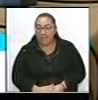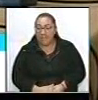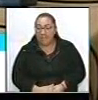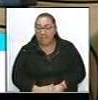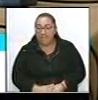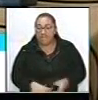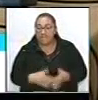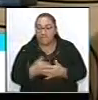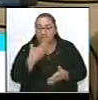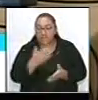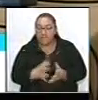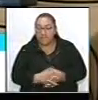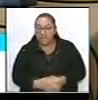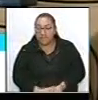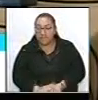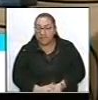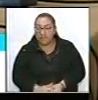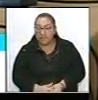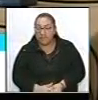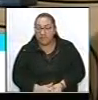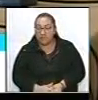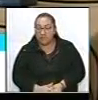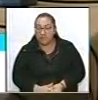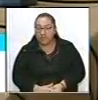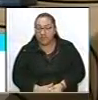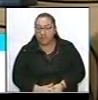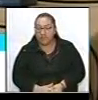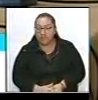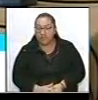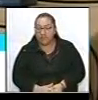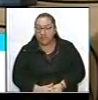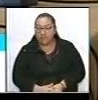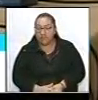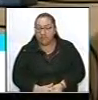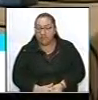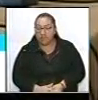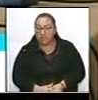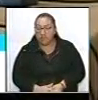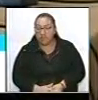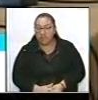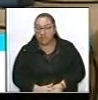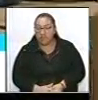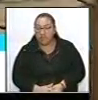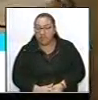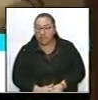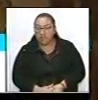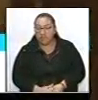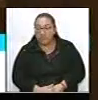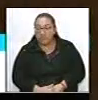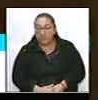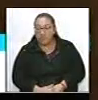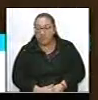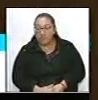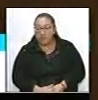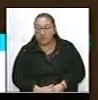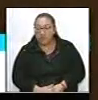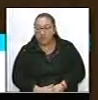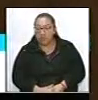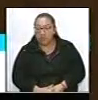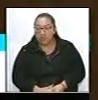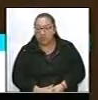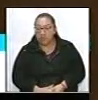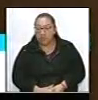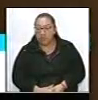Eso es todo, muchas gracias. Gracias. ¿Alguien más de Pueblo Libre a venir? Yo de Pueblo Libre, ya, por favor, para completar la